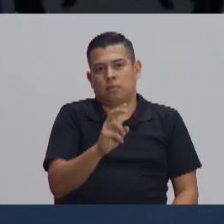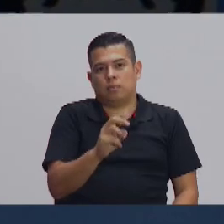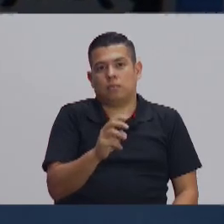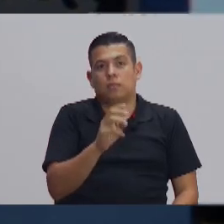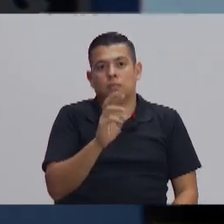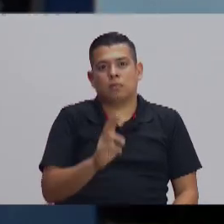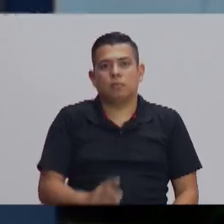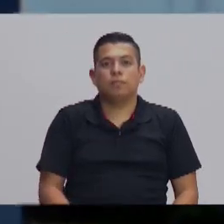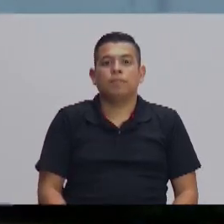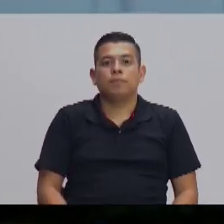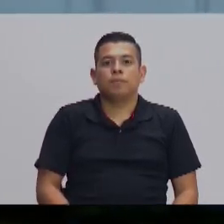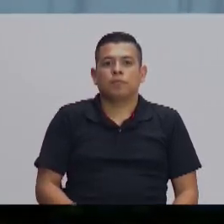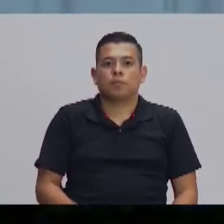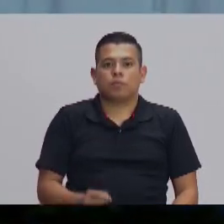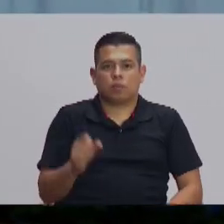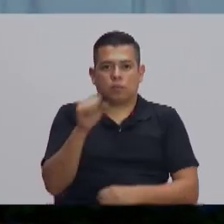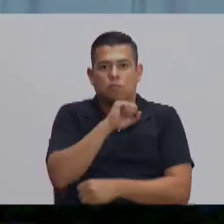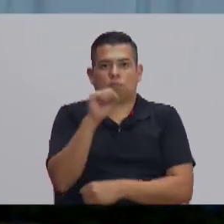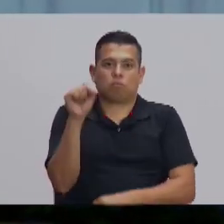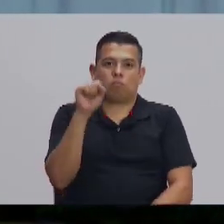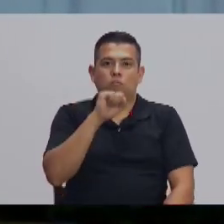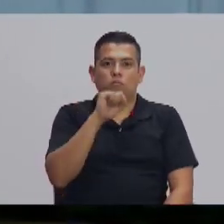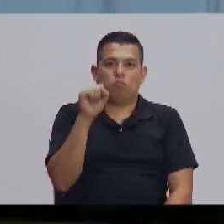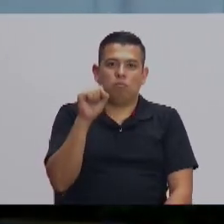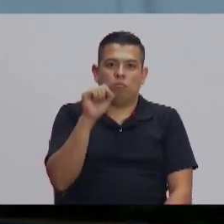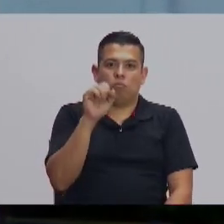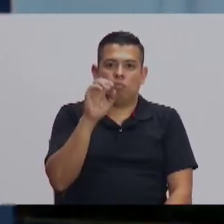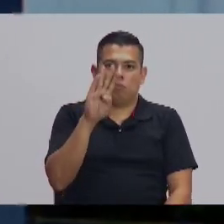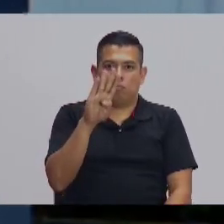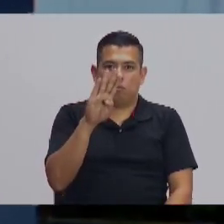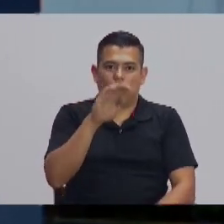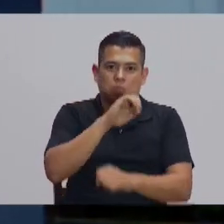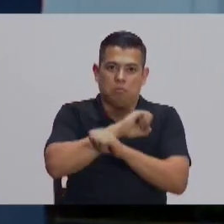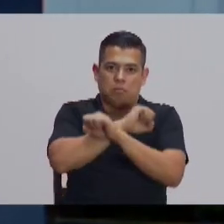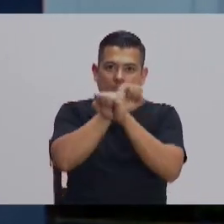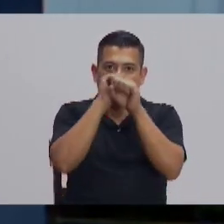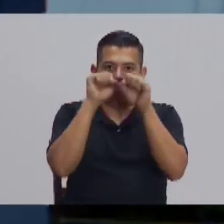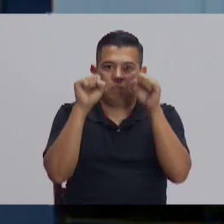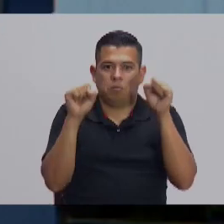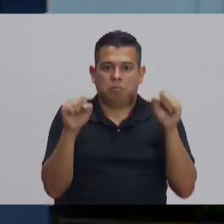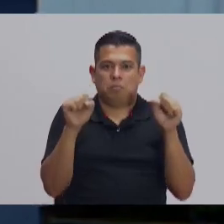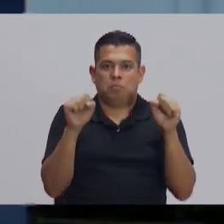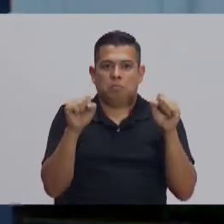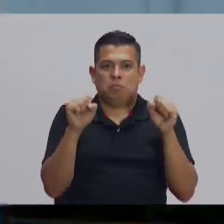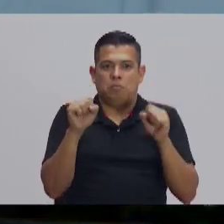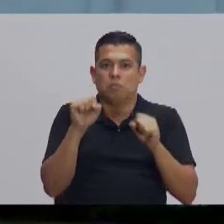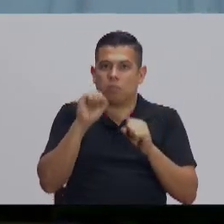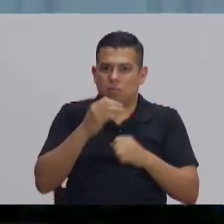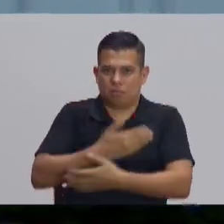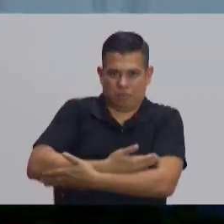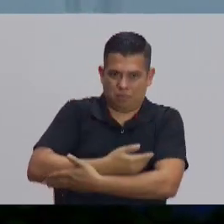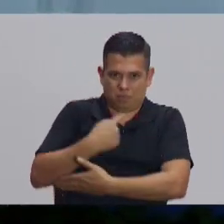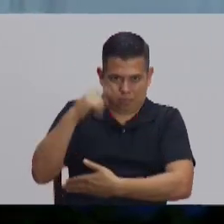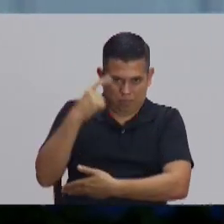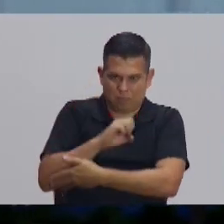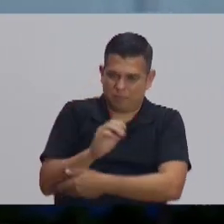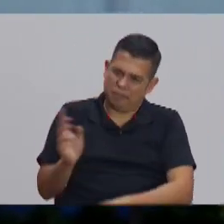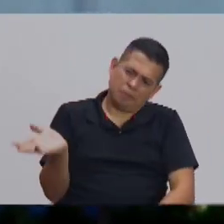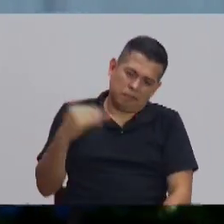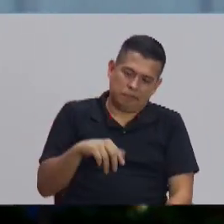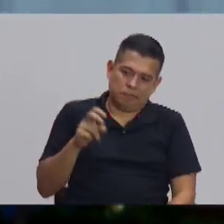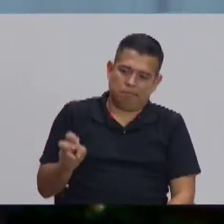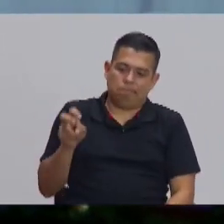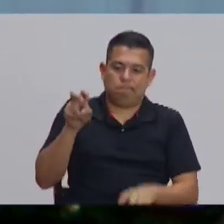israel' hermanos agarre el carro a las 4 de la mañana y le digo al niño su víctima vámonos